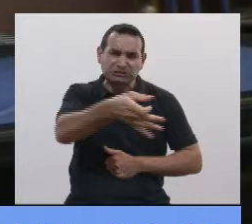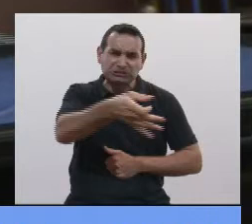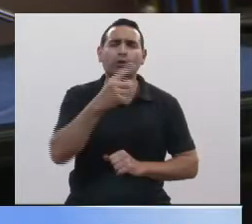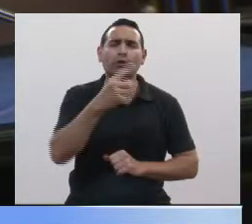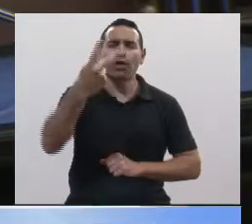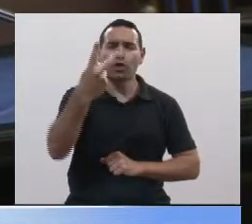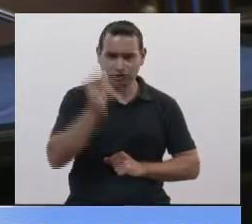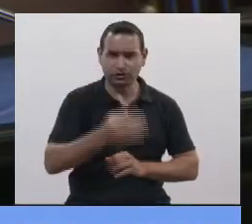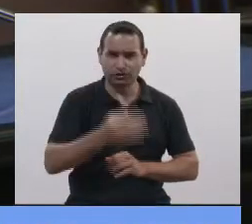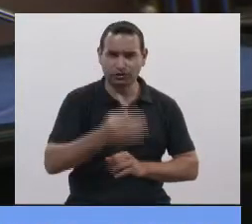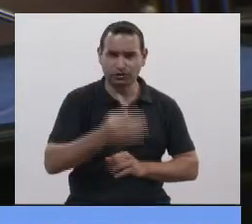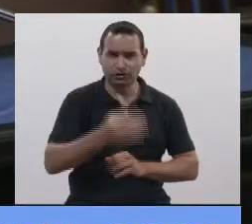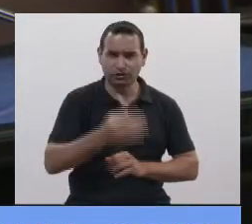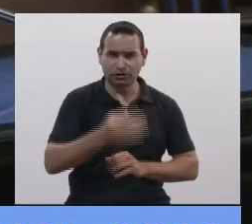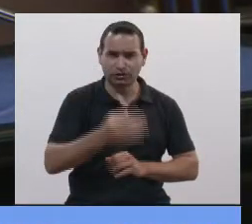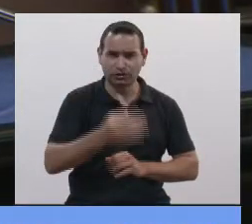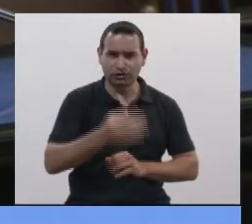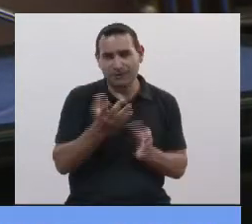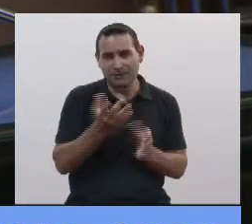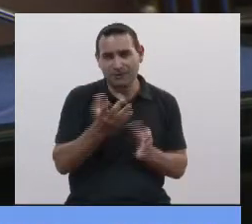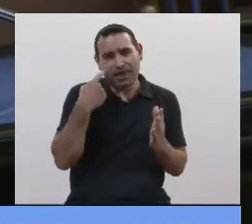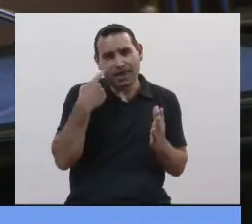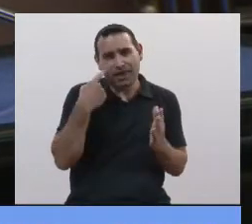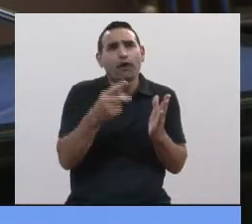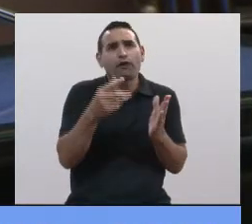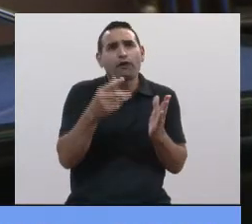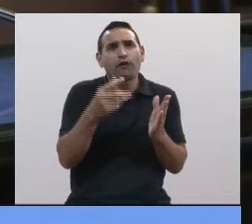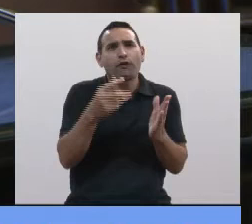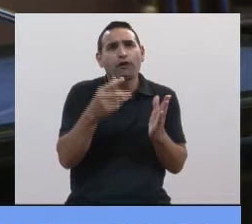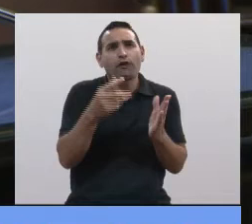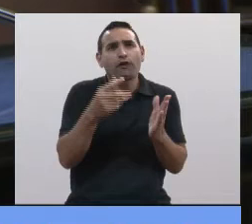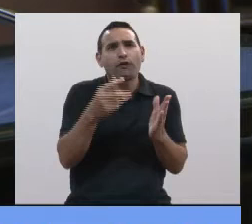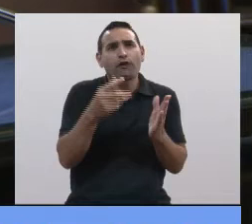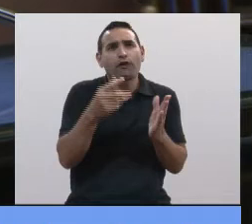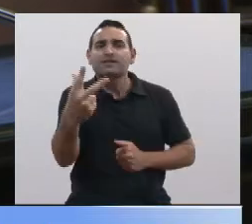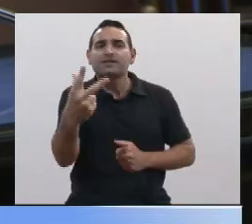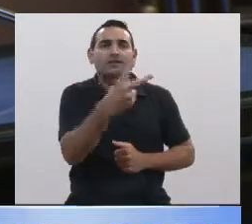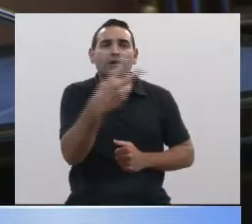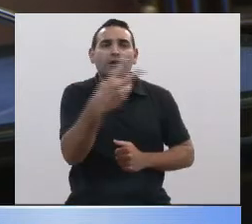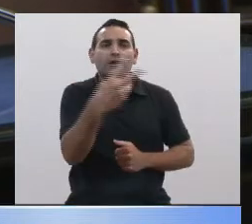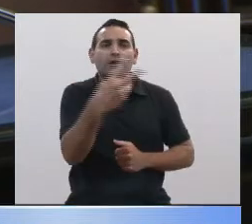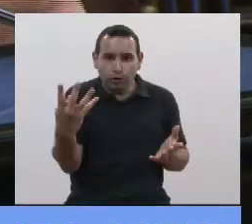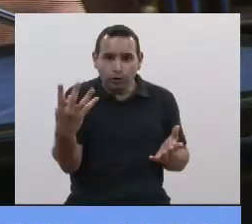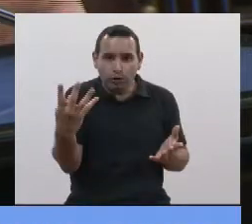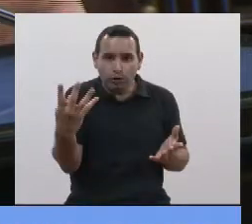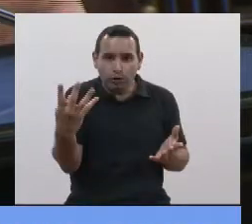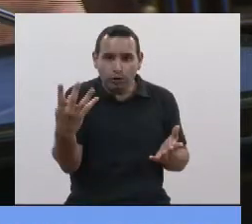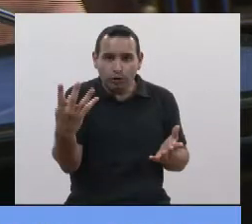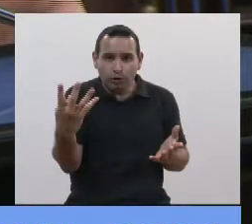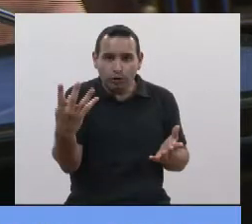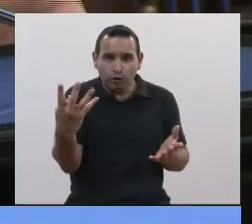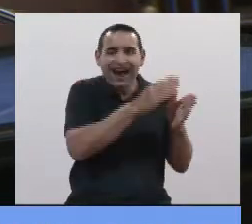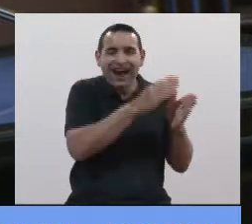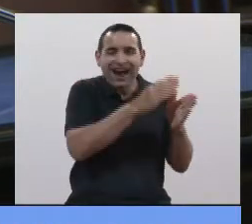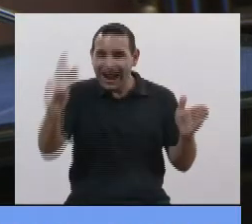qué. Pero también podría mostrar un destino futuro para el año 22, 23, 24, tomar 5 años